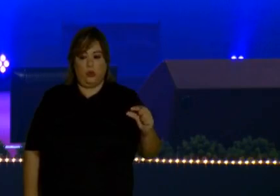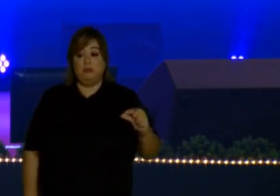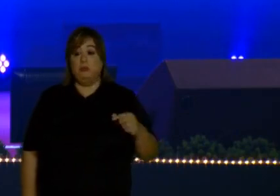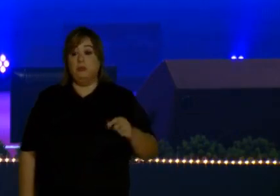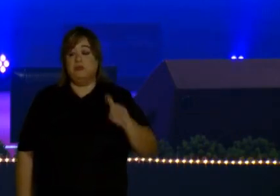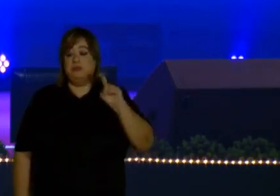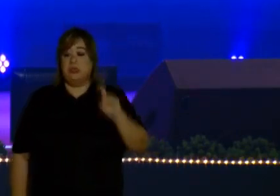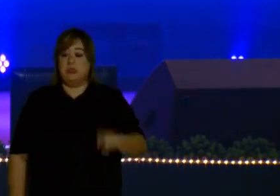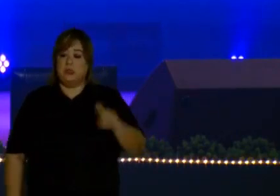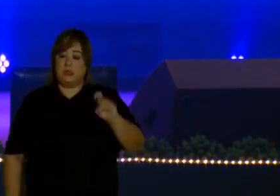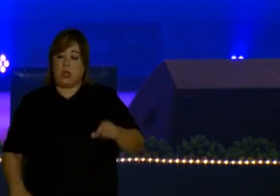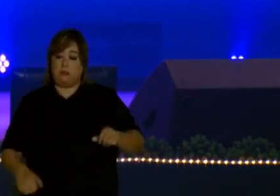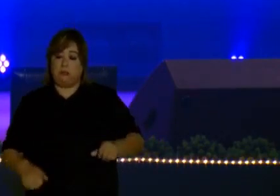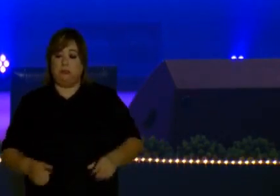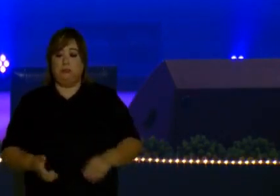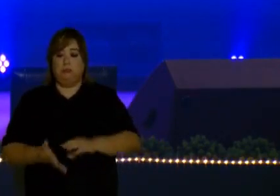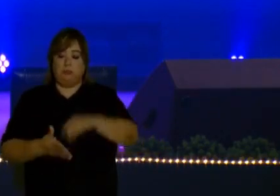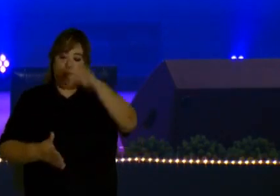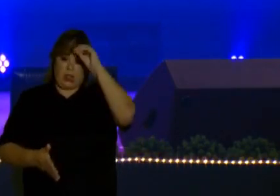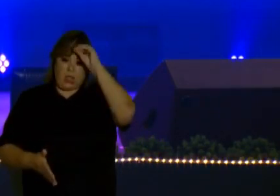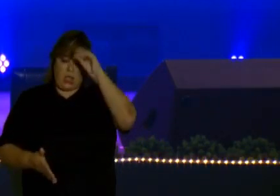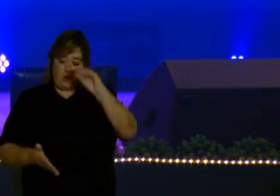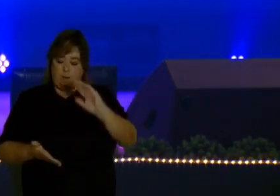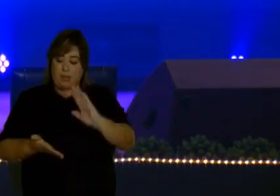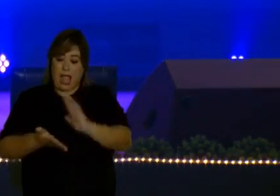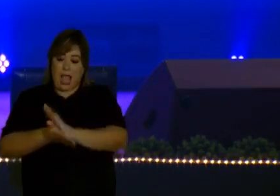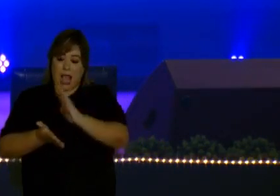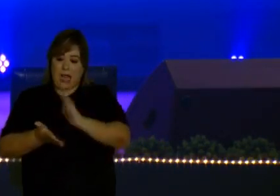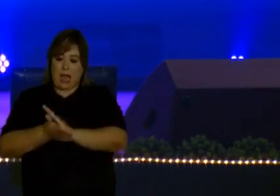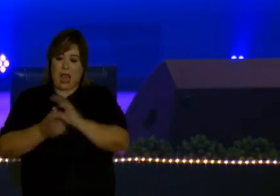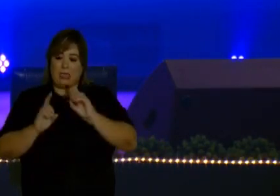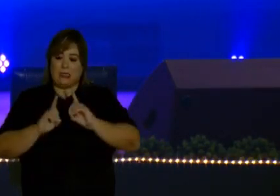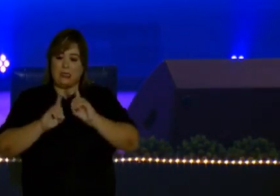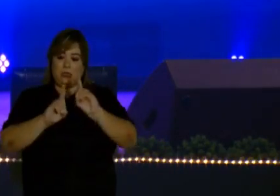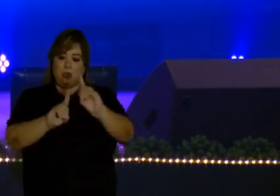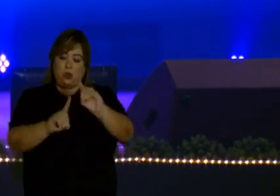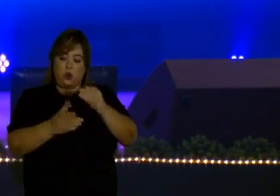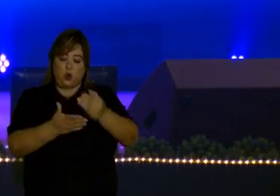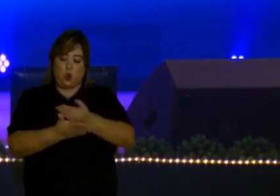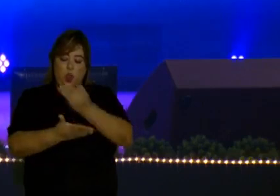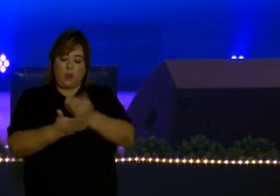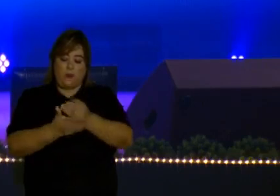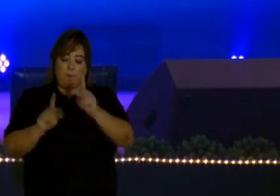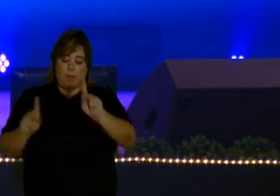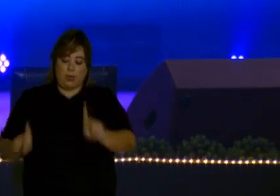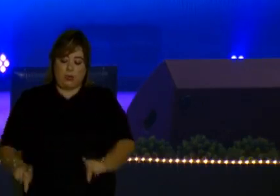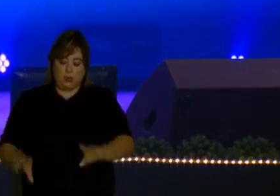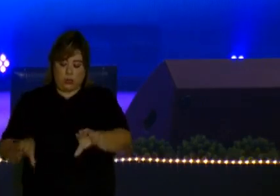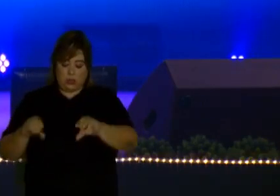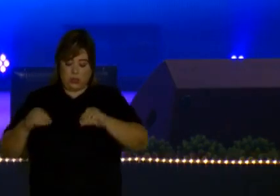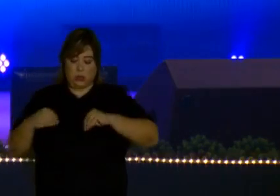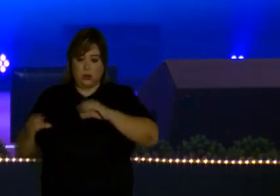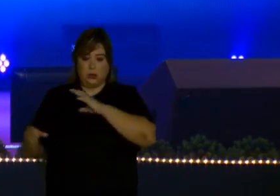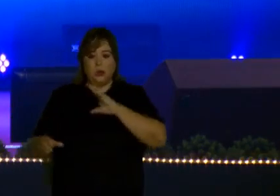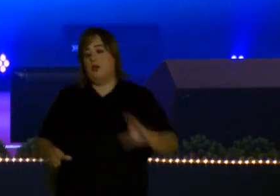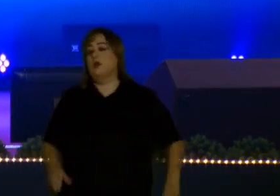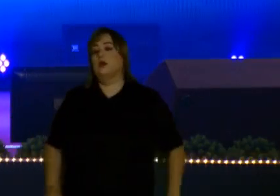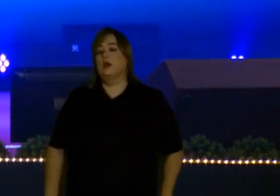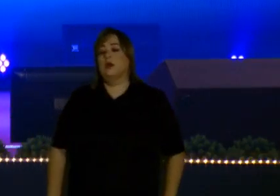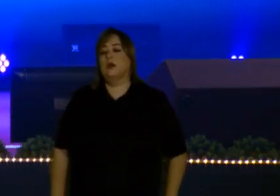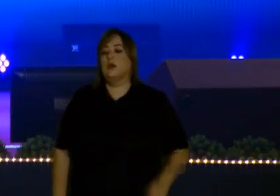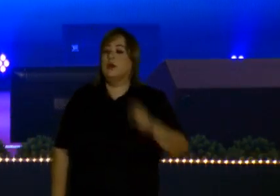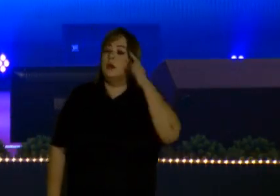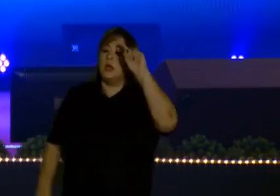clase disponible, si quiere comenzar este jueves, para que incluyamos su correo electrónico en el grupo, para que entonces